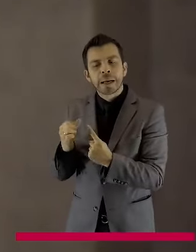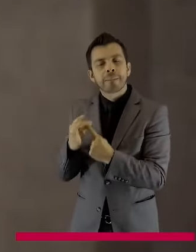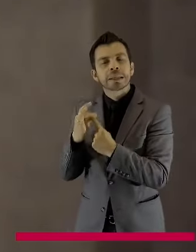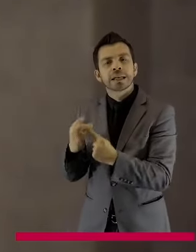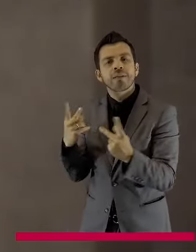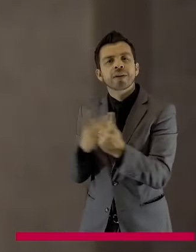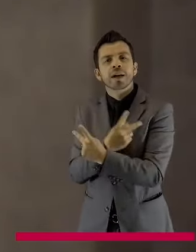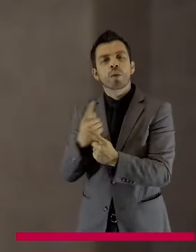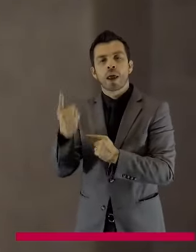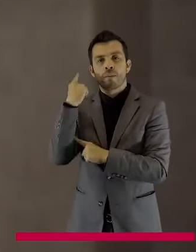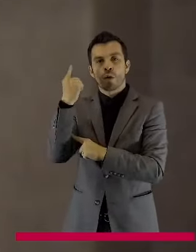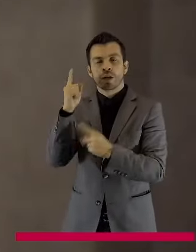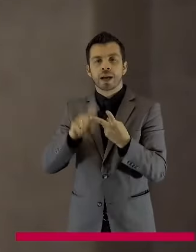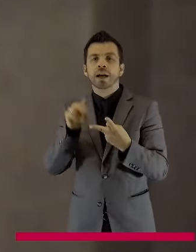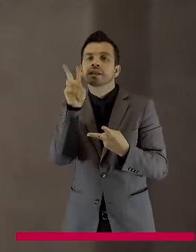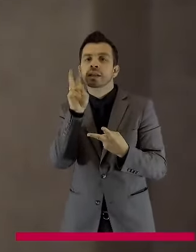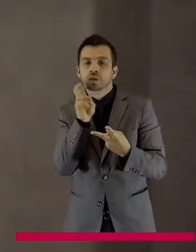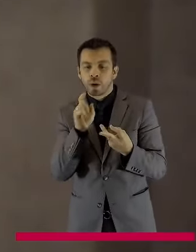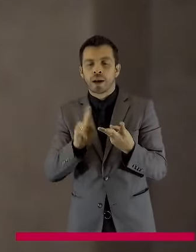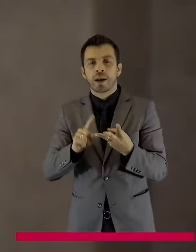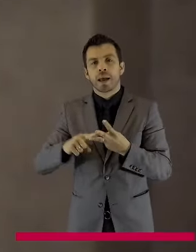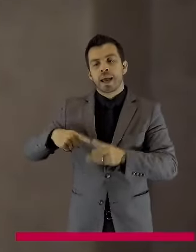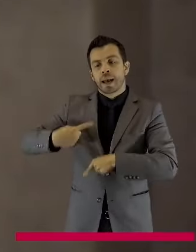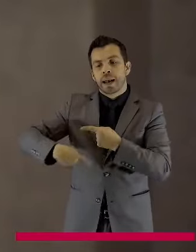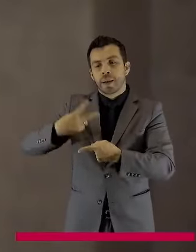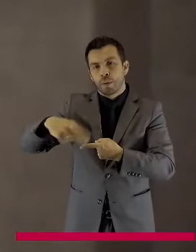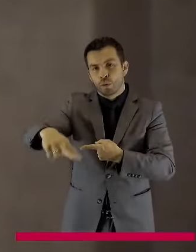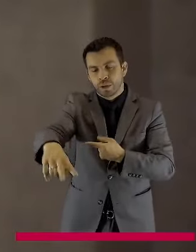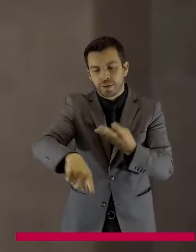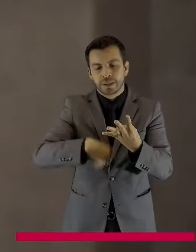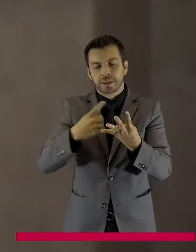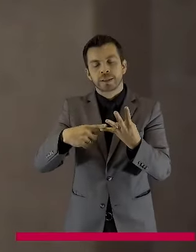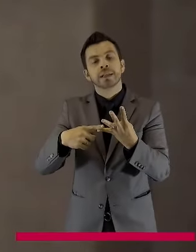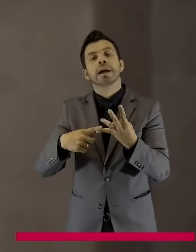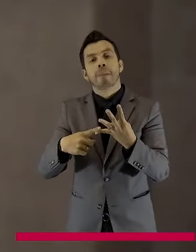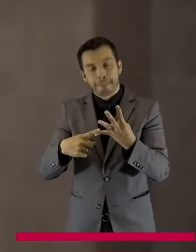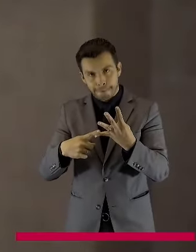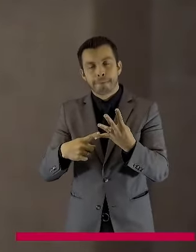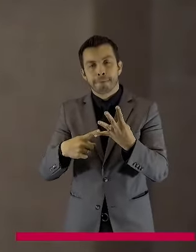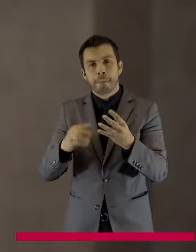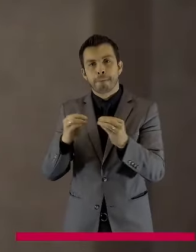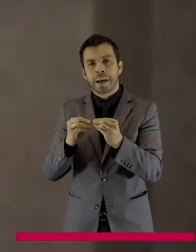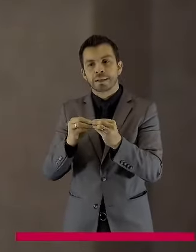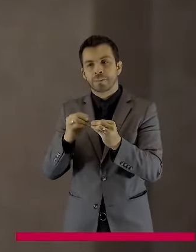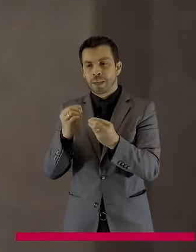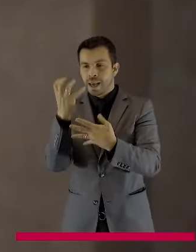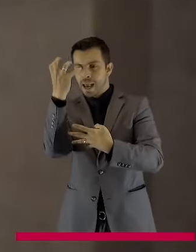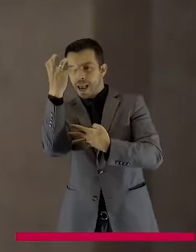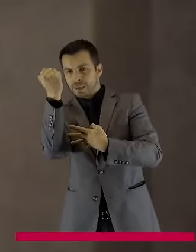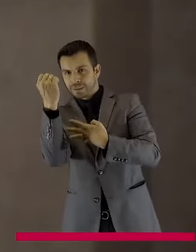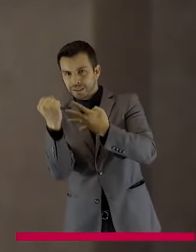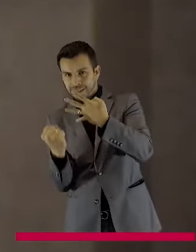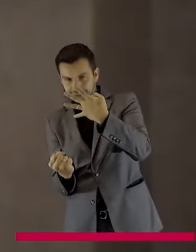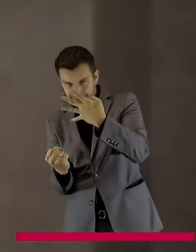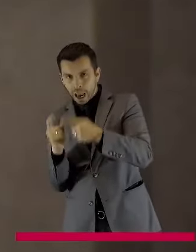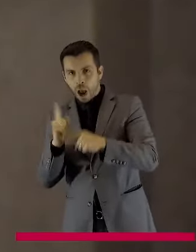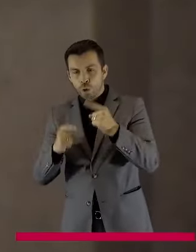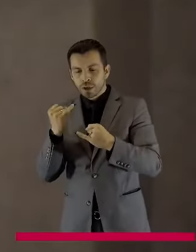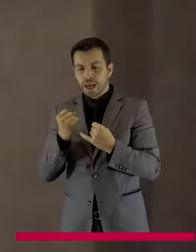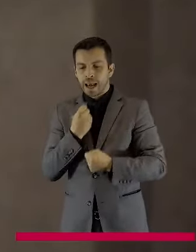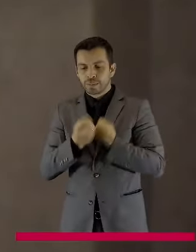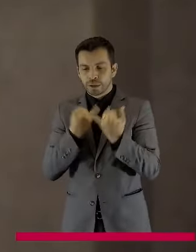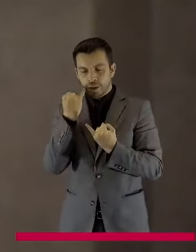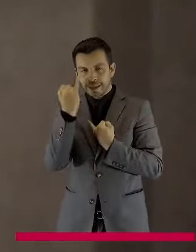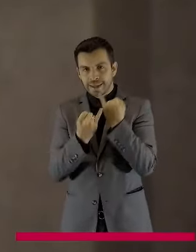violencias políticas, sexuales, reproductivas y basadas en orientaciones sexuales, en